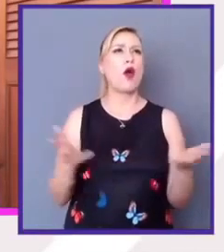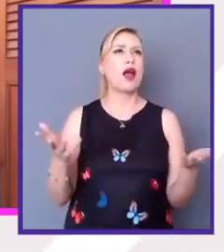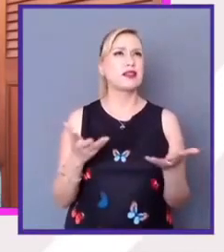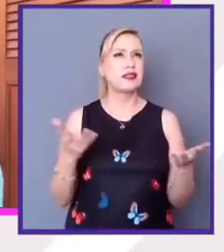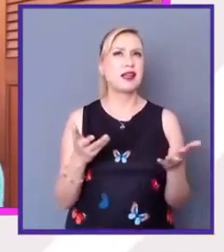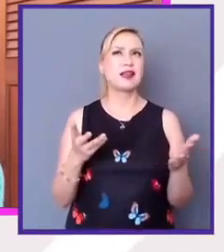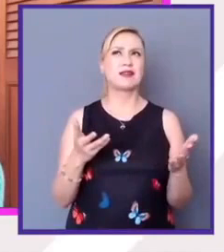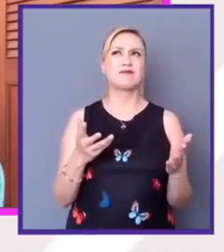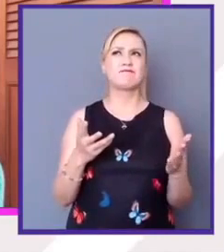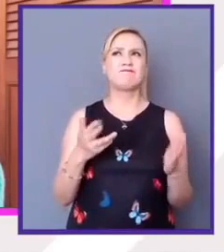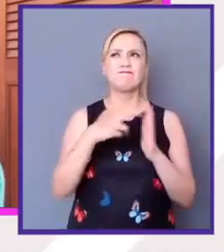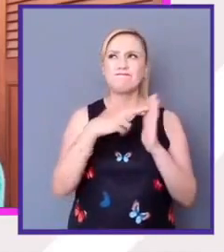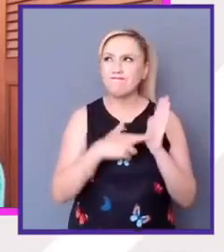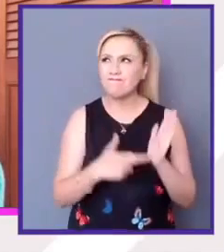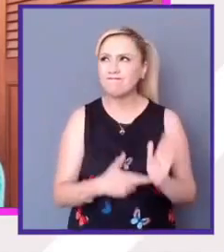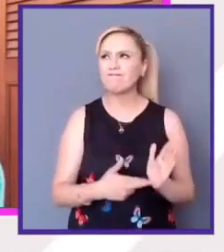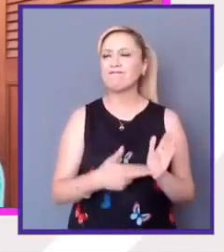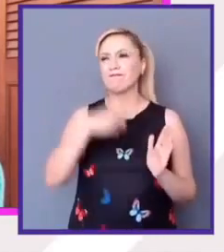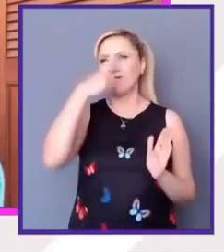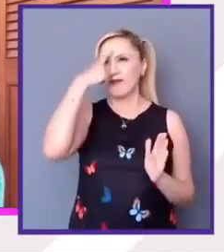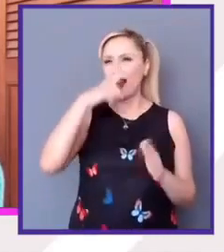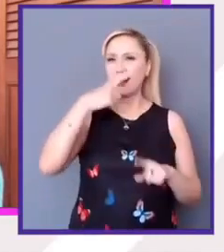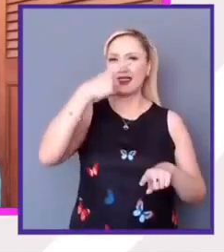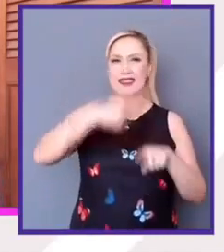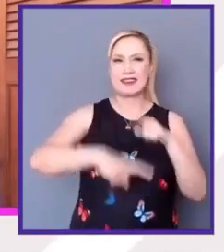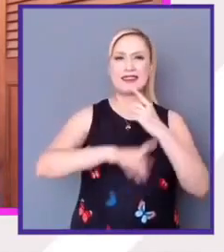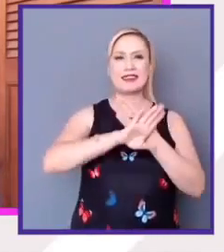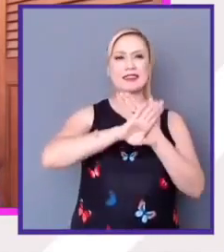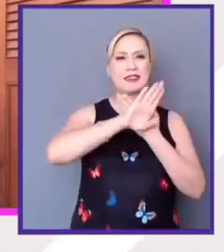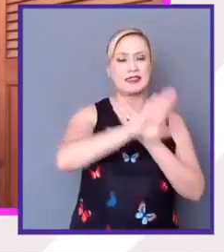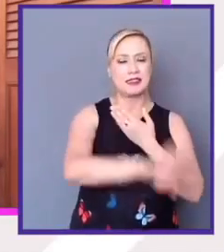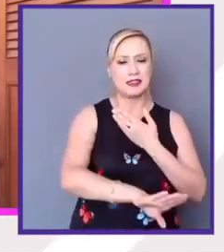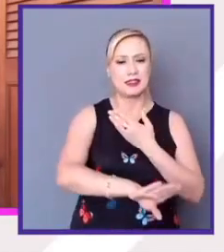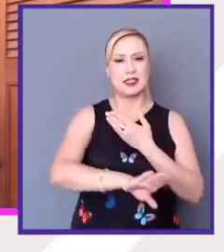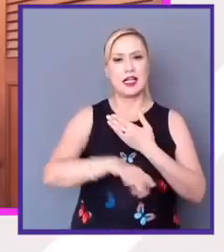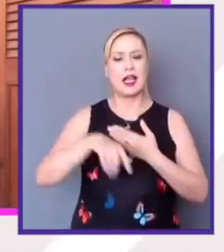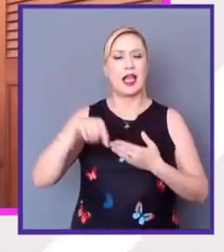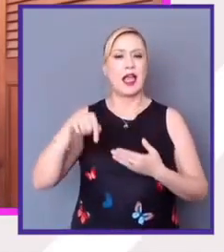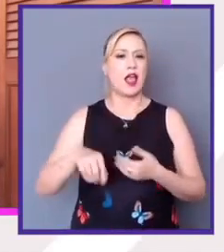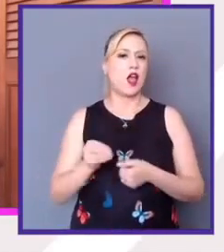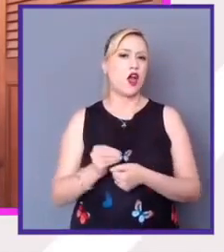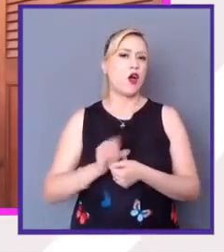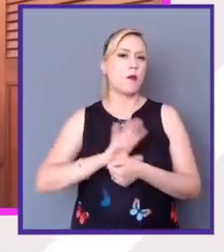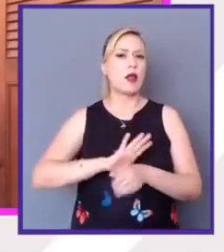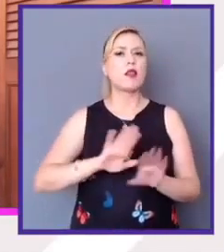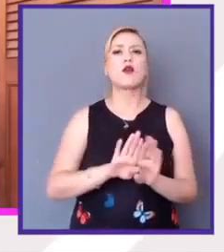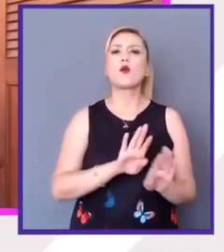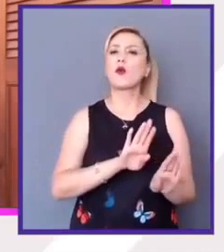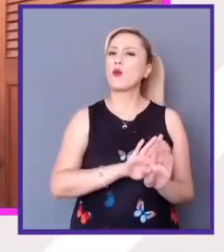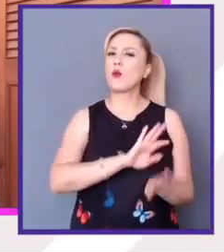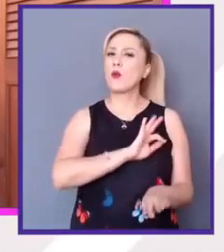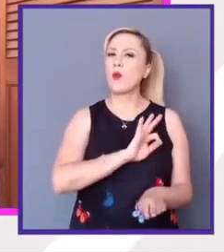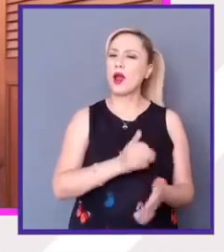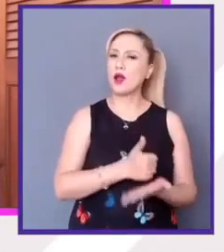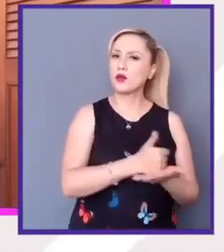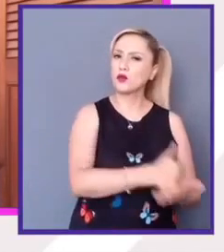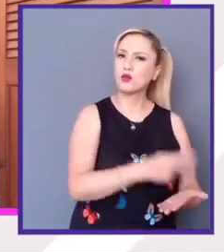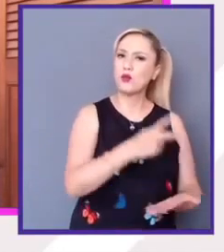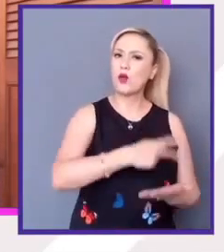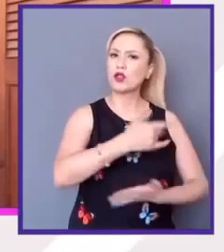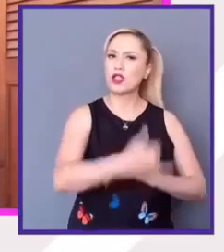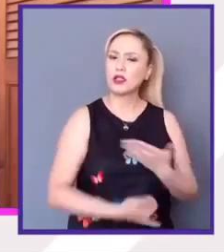antirracistas en el sector privado. ¿Qué hace el Consejo para prevenir y eliminar la discriminación en este tema? Y si hay proyectos o iniciativas al